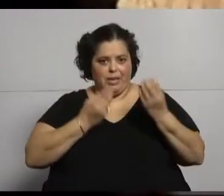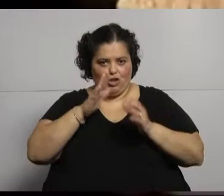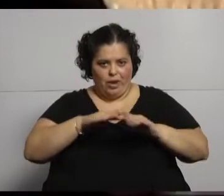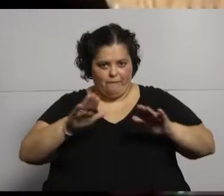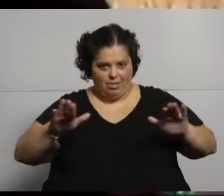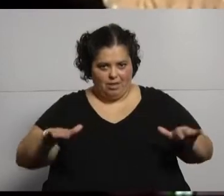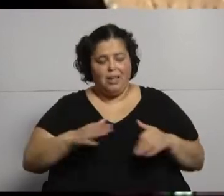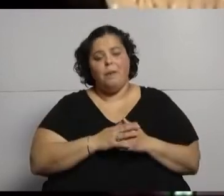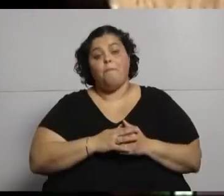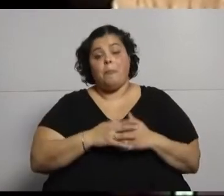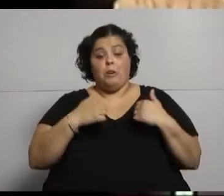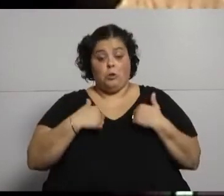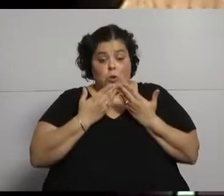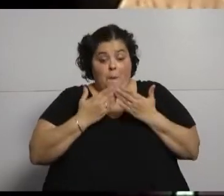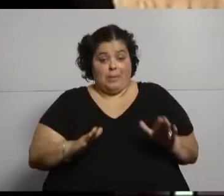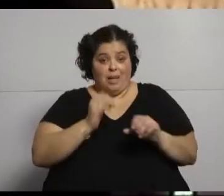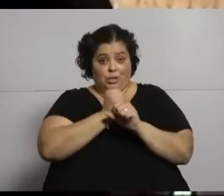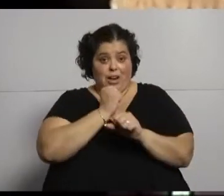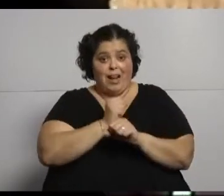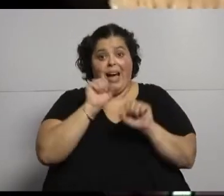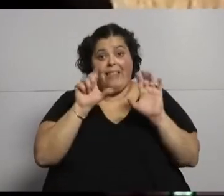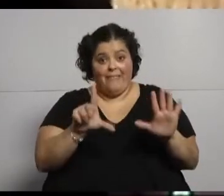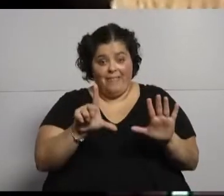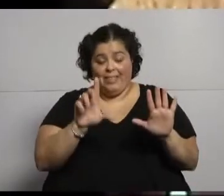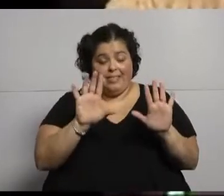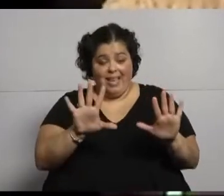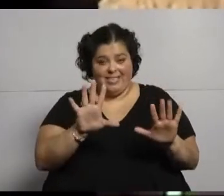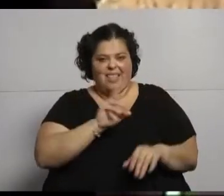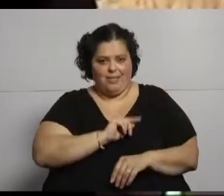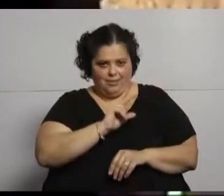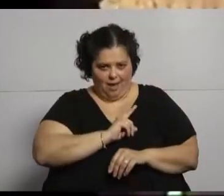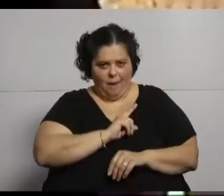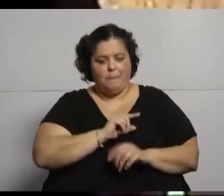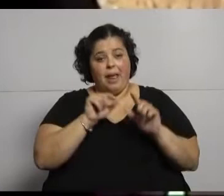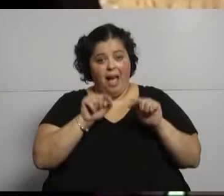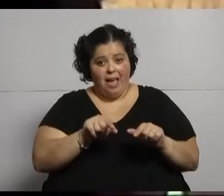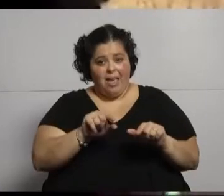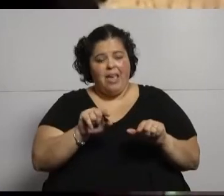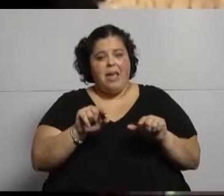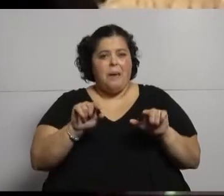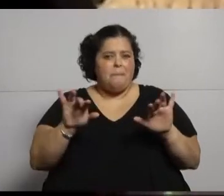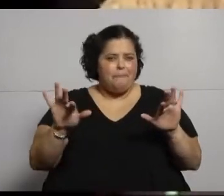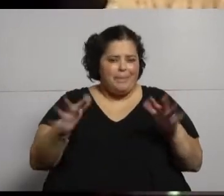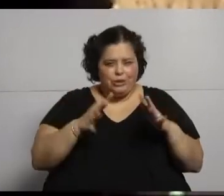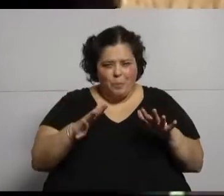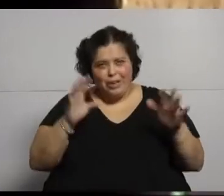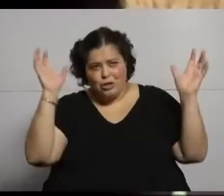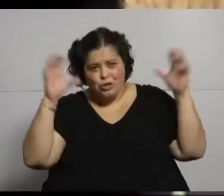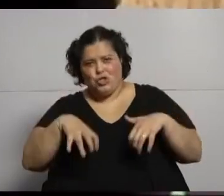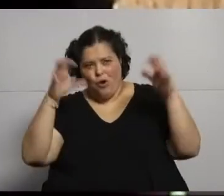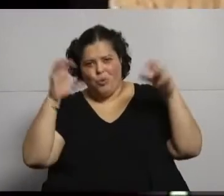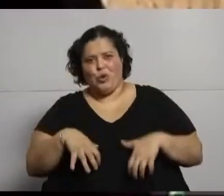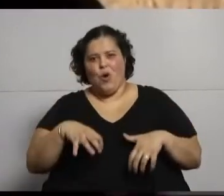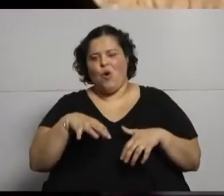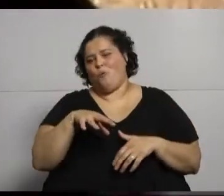decías, comenzamos la gestión el 10 de diciembre. Al tiempo llovieron alrededor de 200 milímetros en menos de 12